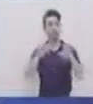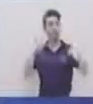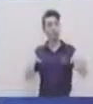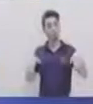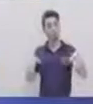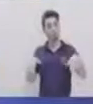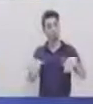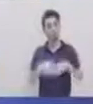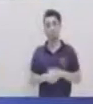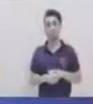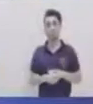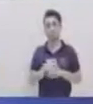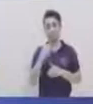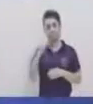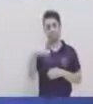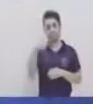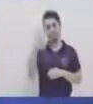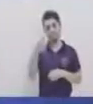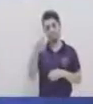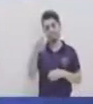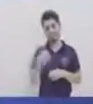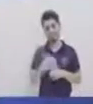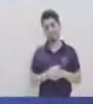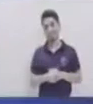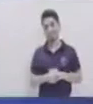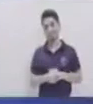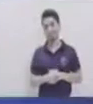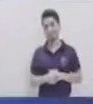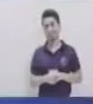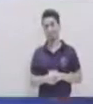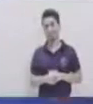que Guatemala no se detiene. Hasta la próxima.